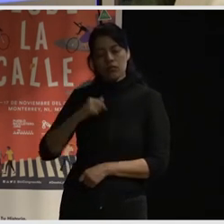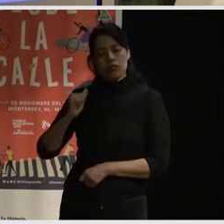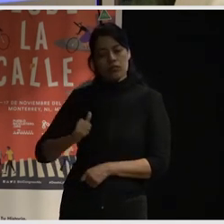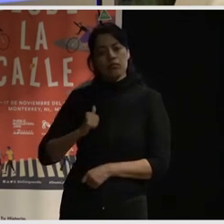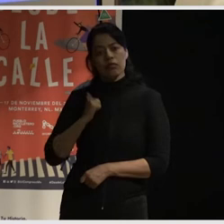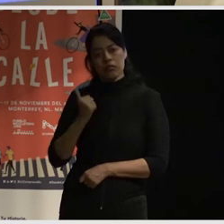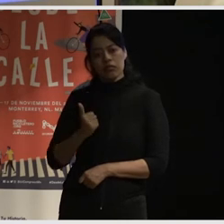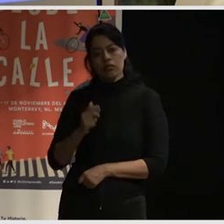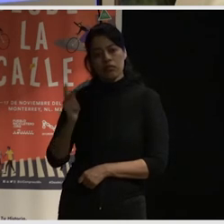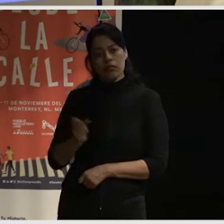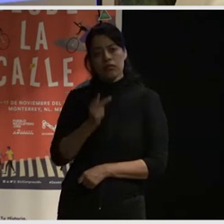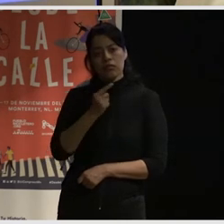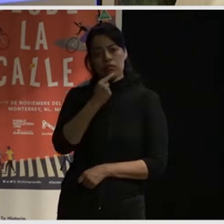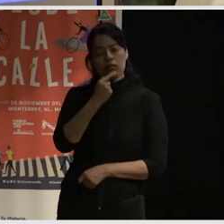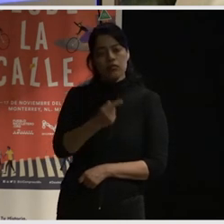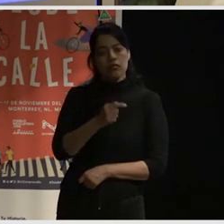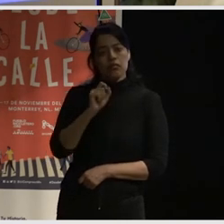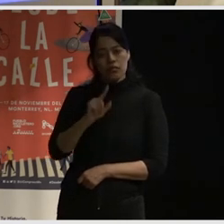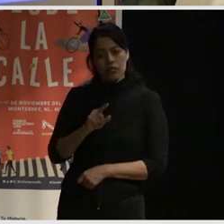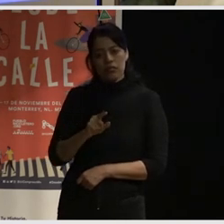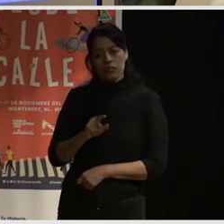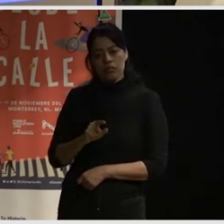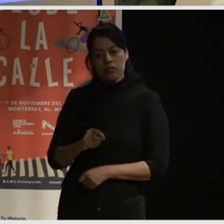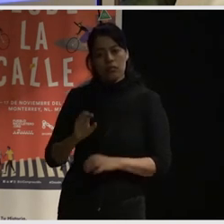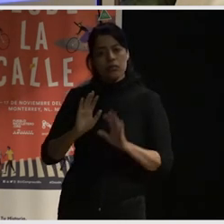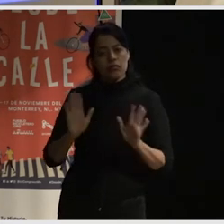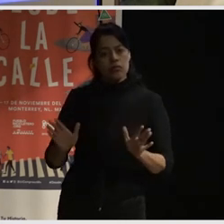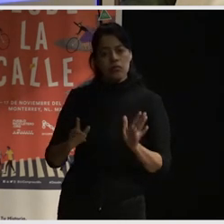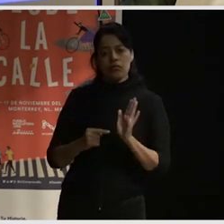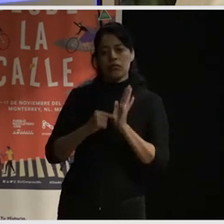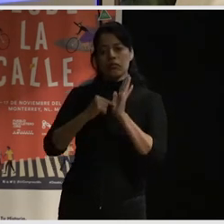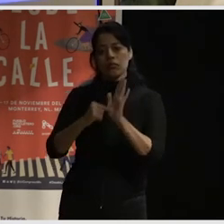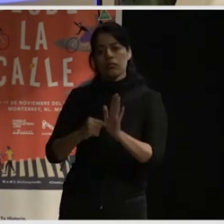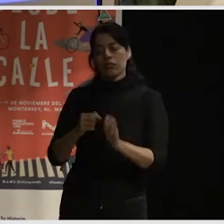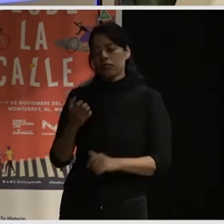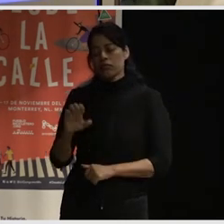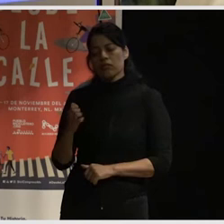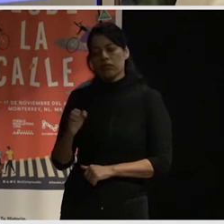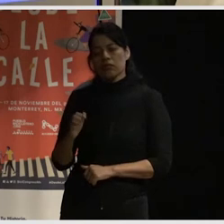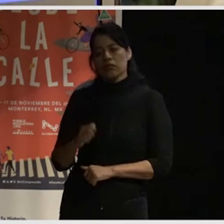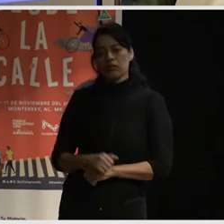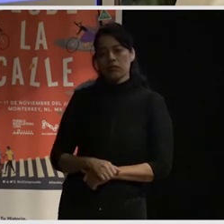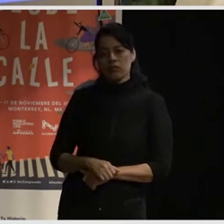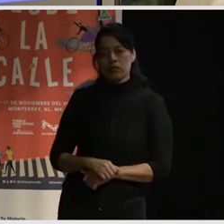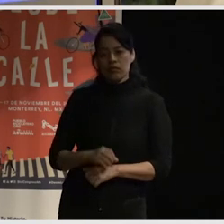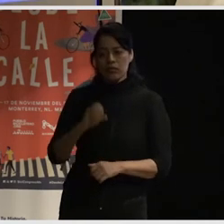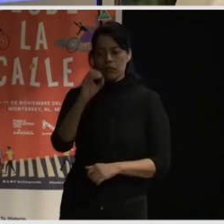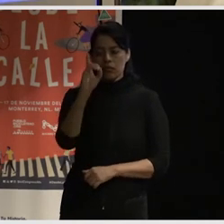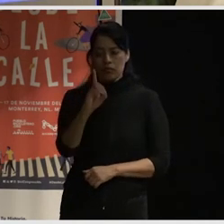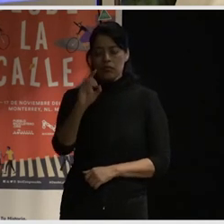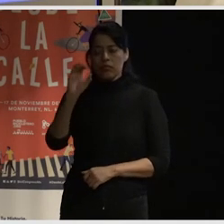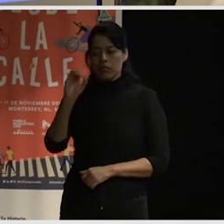la pregunta ha aparecido o sea también está por publicarse ya esperemos que en enero en el diario oficial de